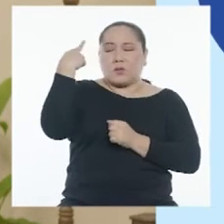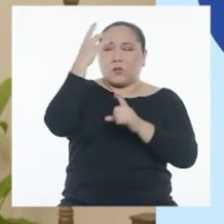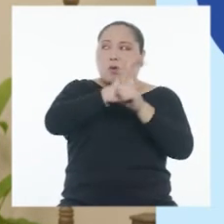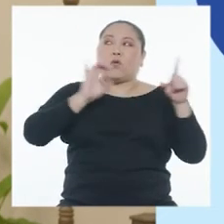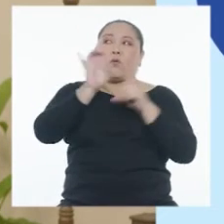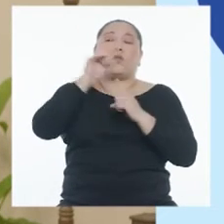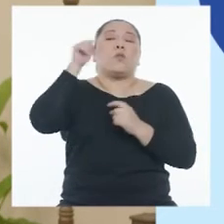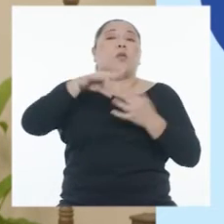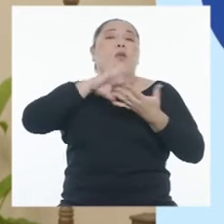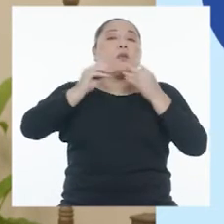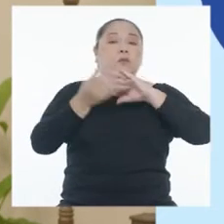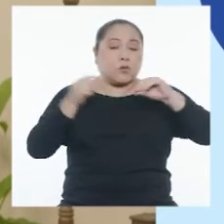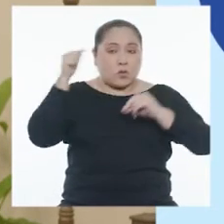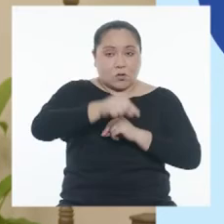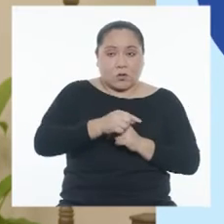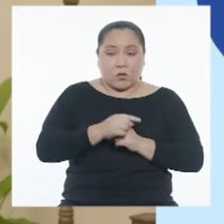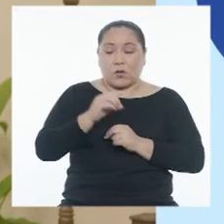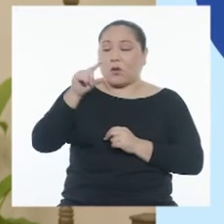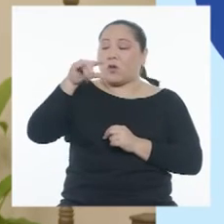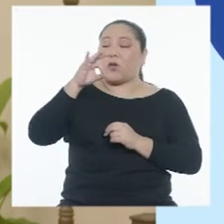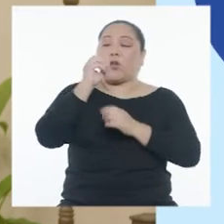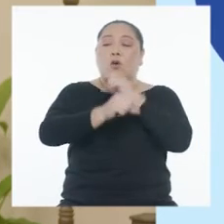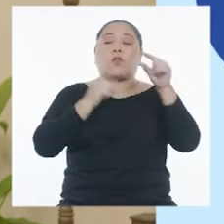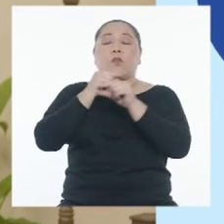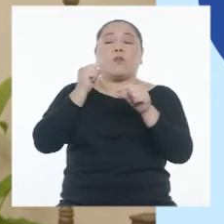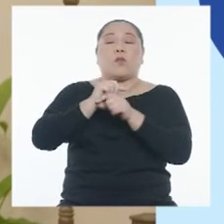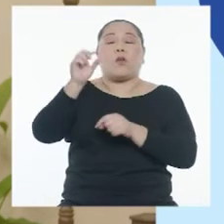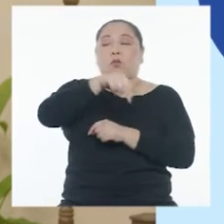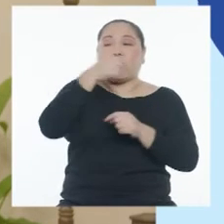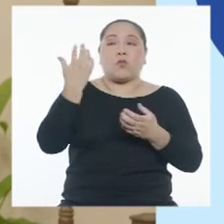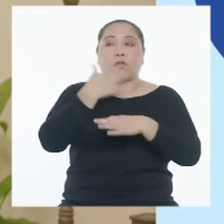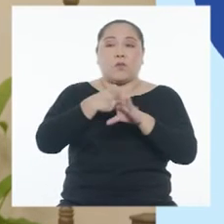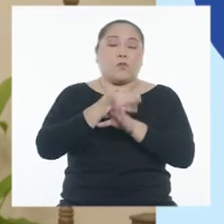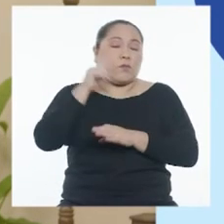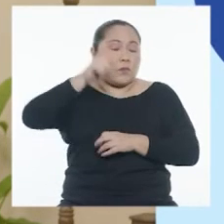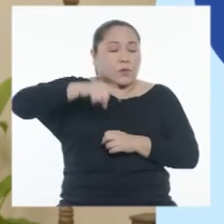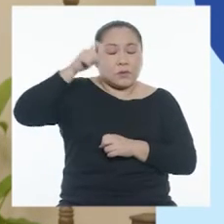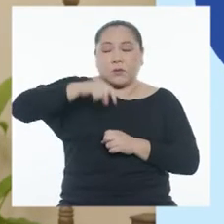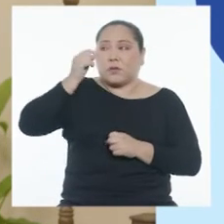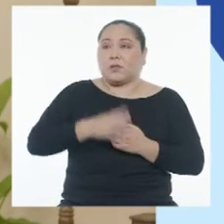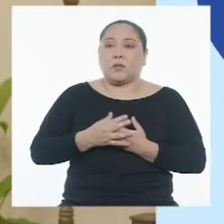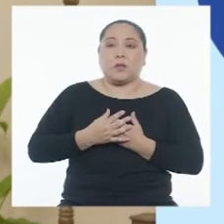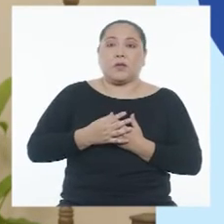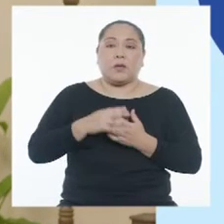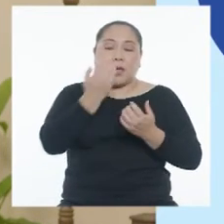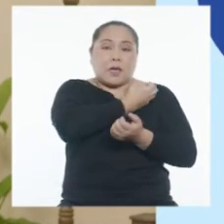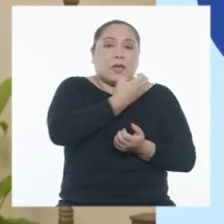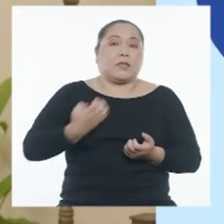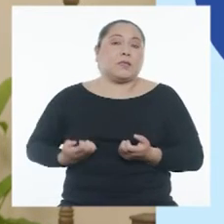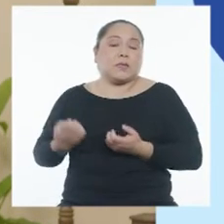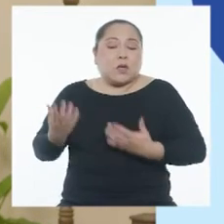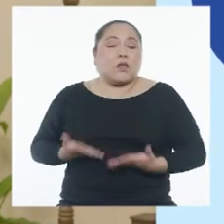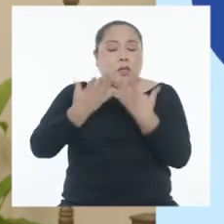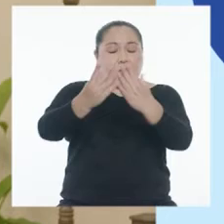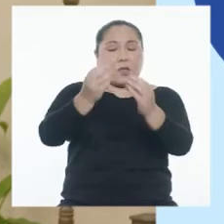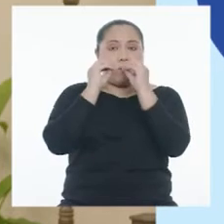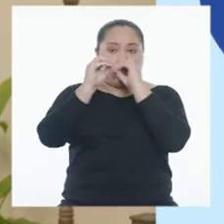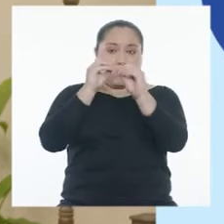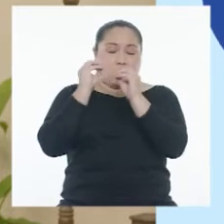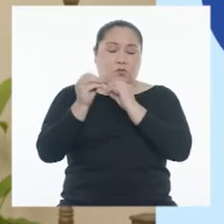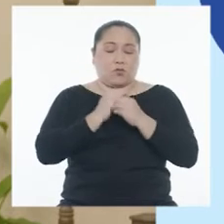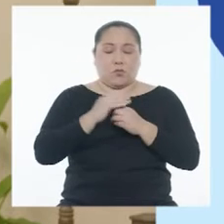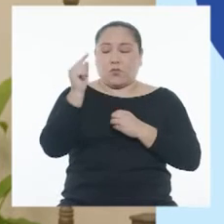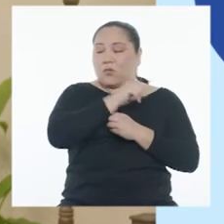motivos culturales, históricos, geográficos, étnicos o de otra índole requieren que el Estado les brinde medidas especiales para